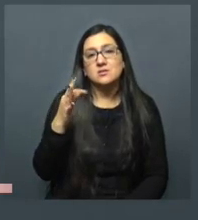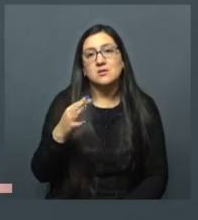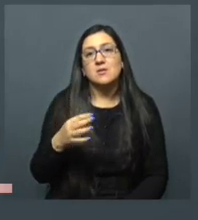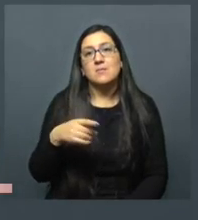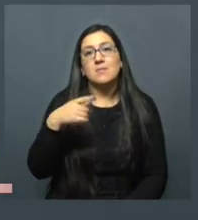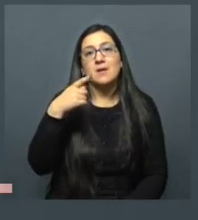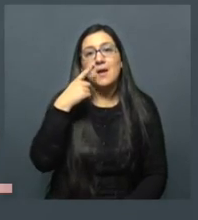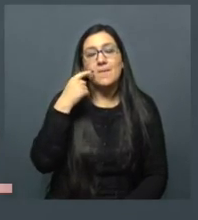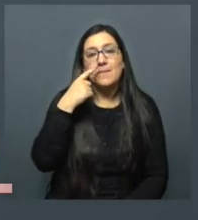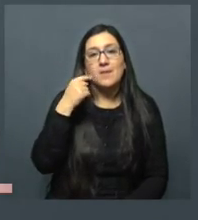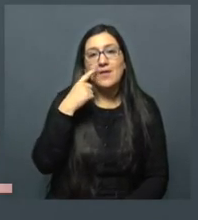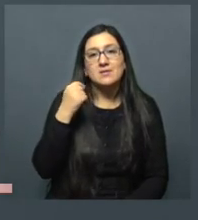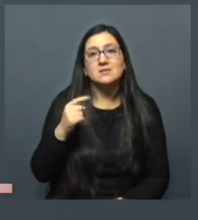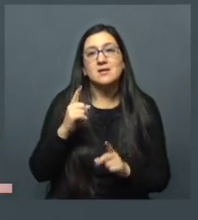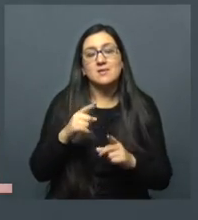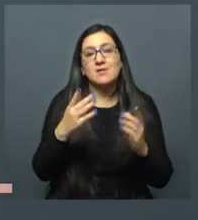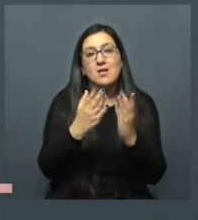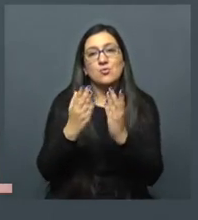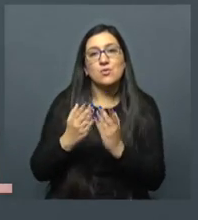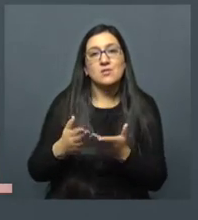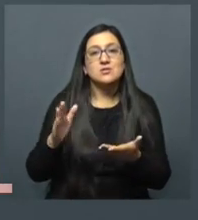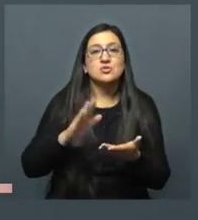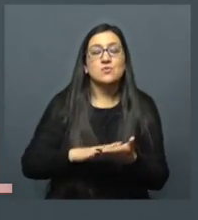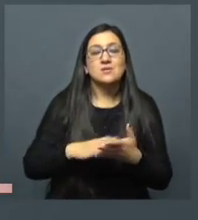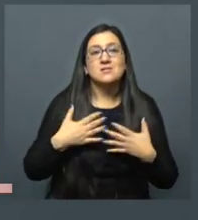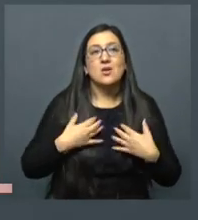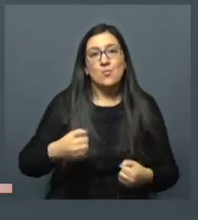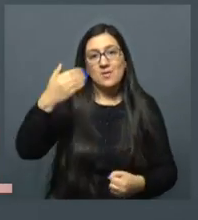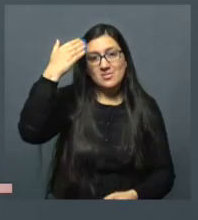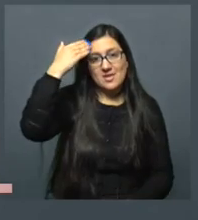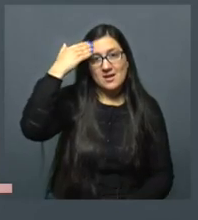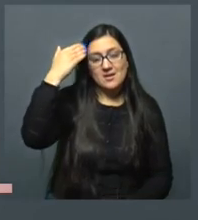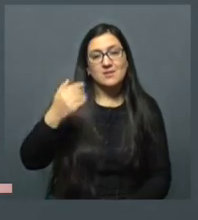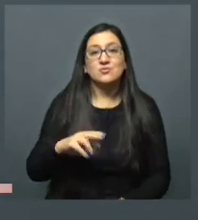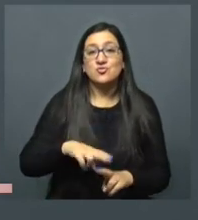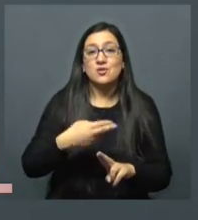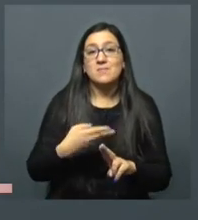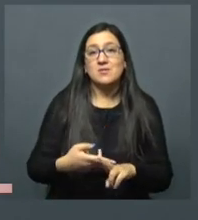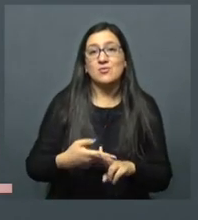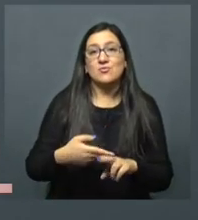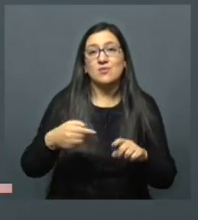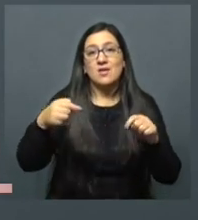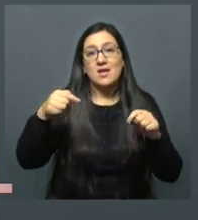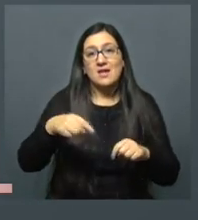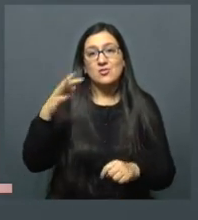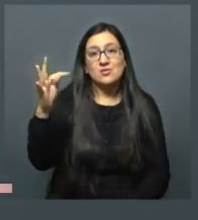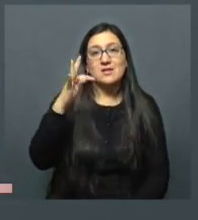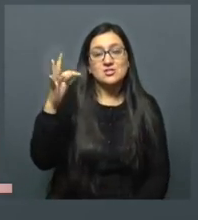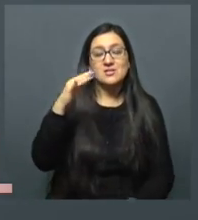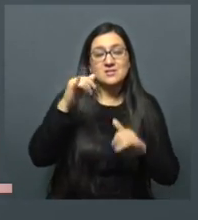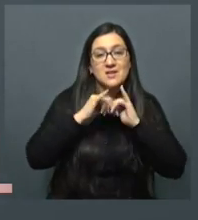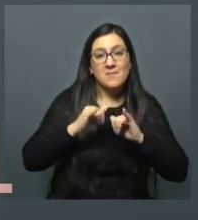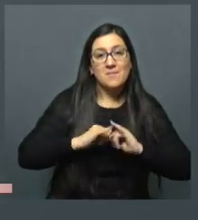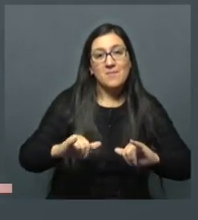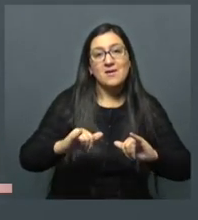y ahora va a haber uno dirigido a estudiantes sobre la salud mental. Entonces, reitero, estos talleres, estas campañas